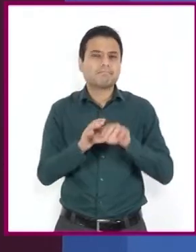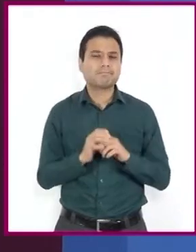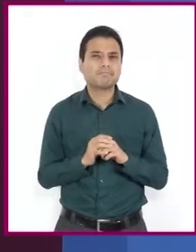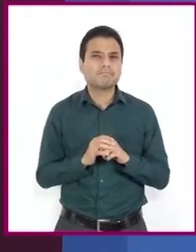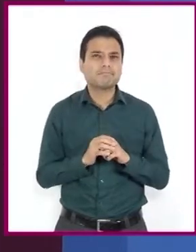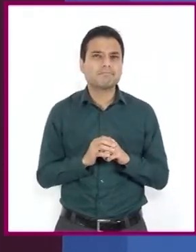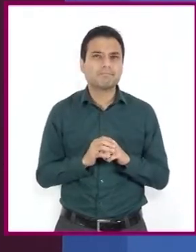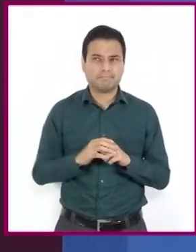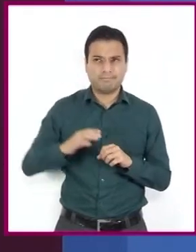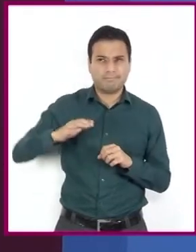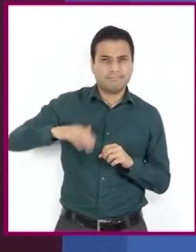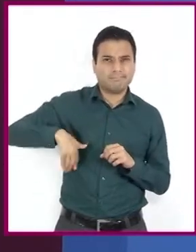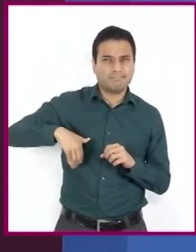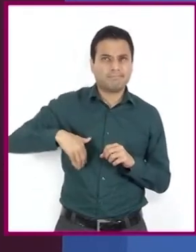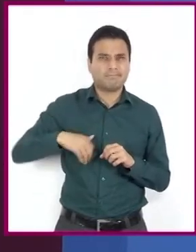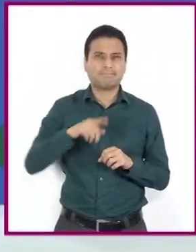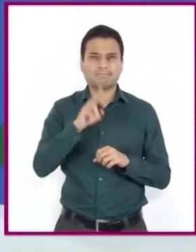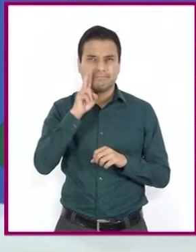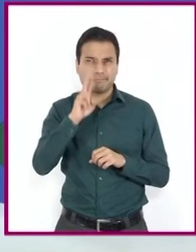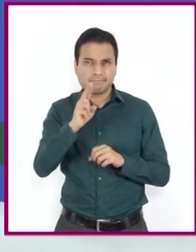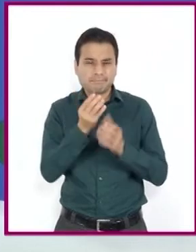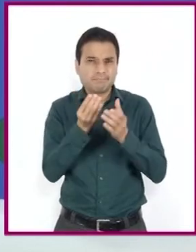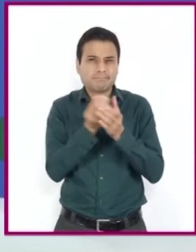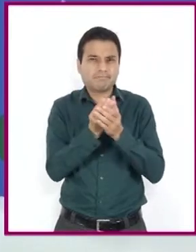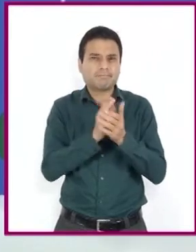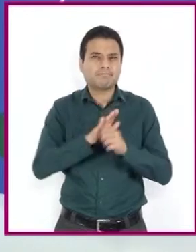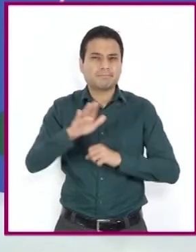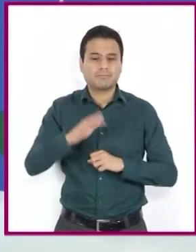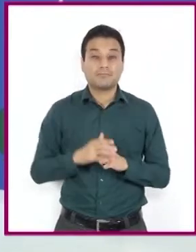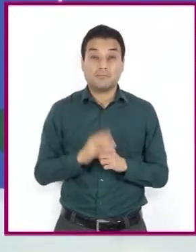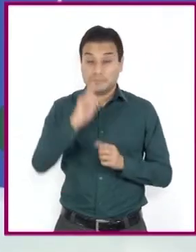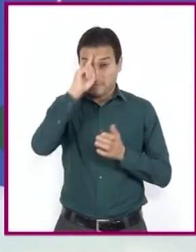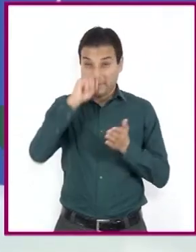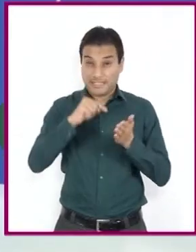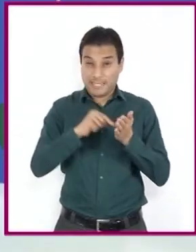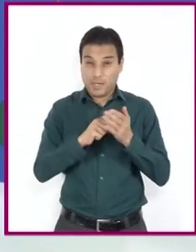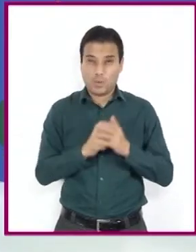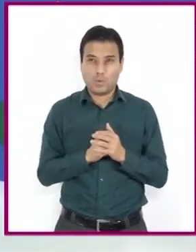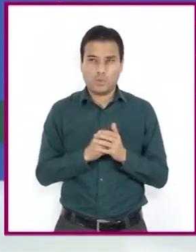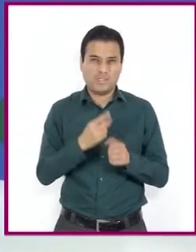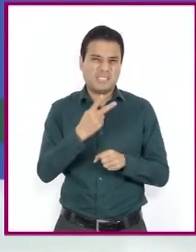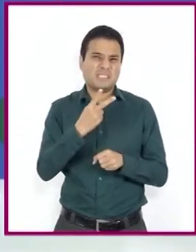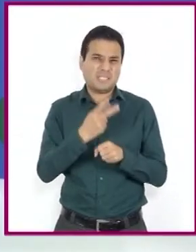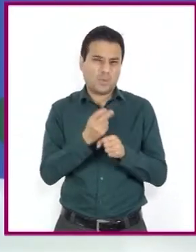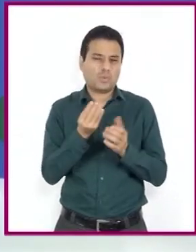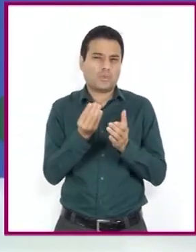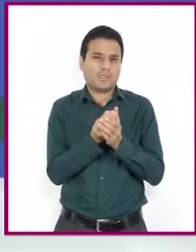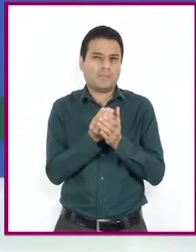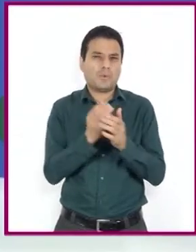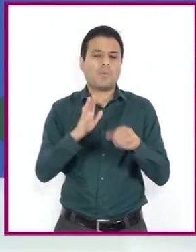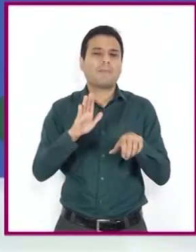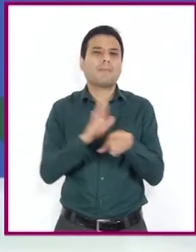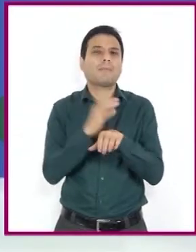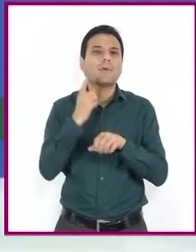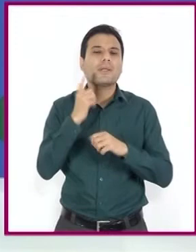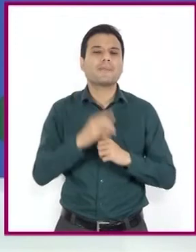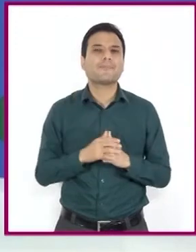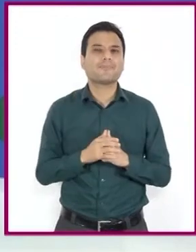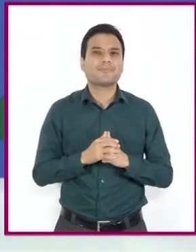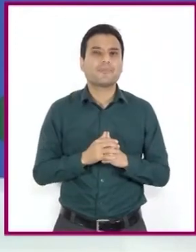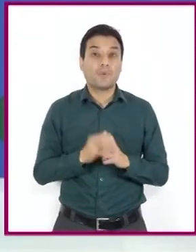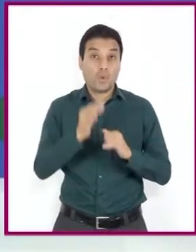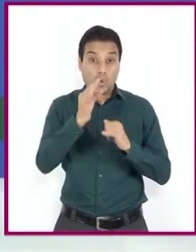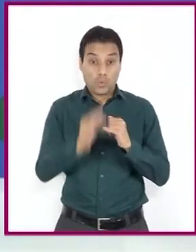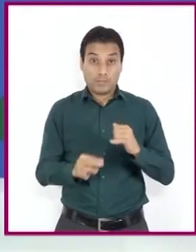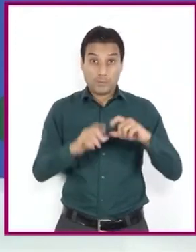que expliqué te parece que sea? Bueno, creo que el segundo tipo, porque no es que en este último